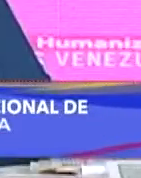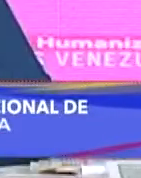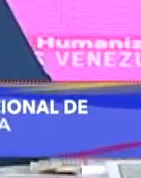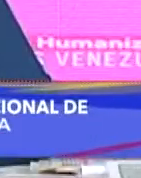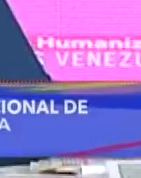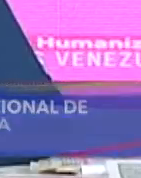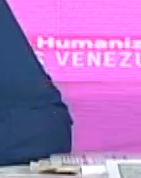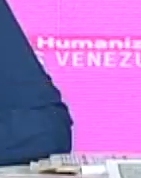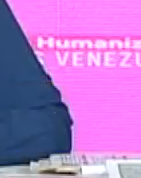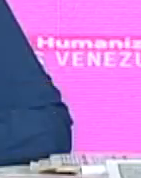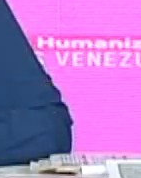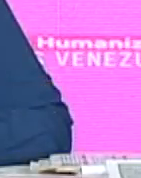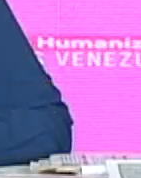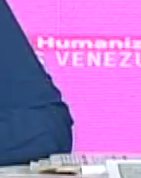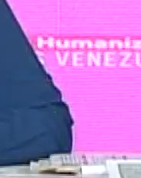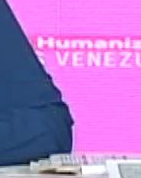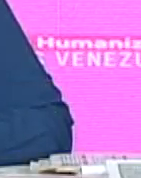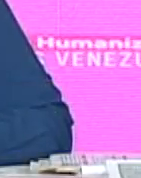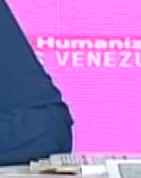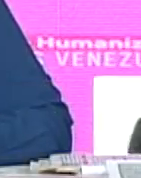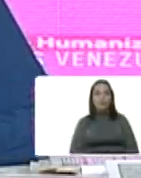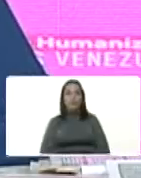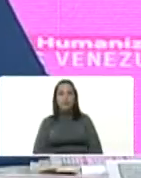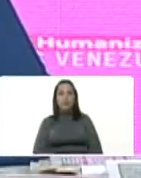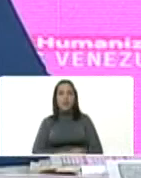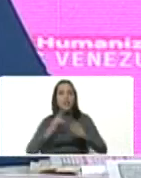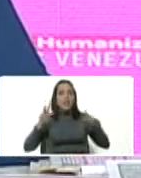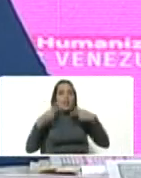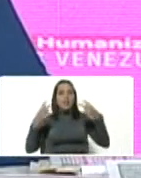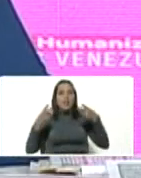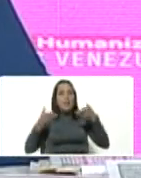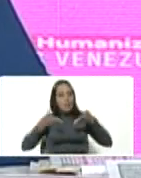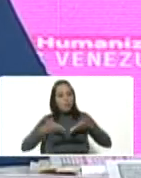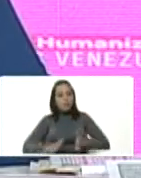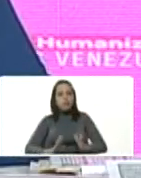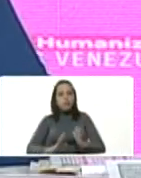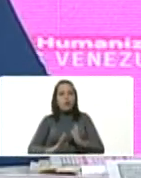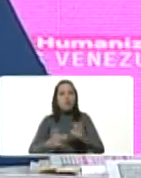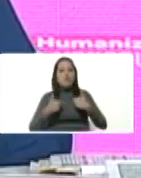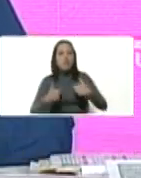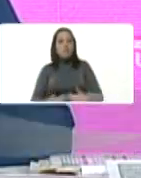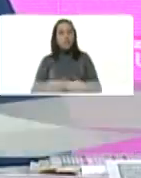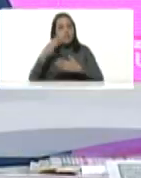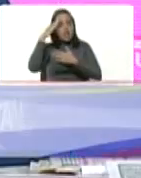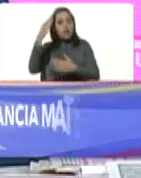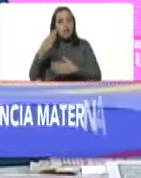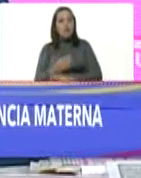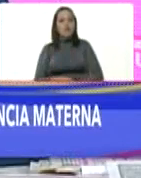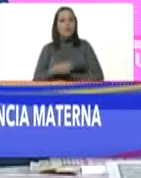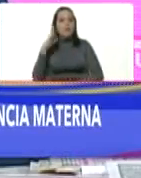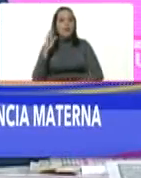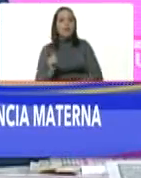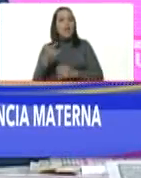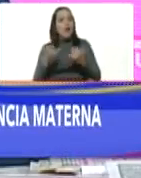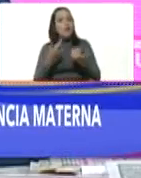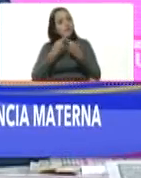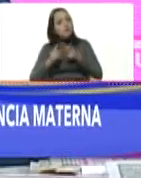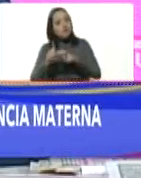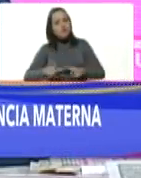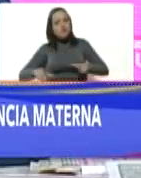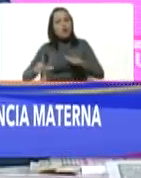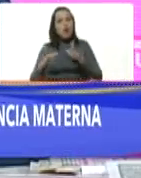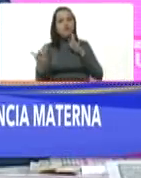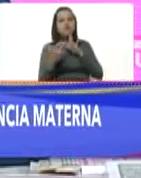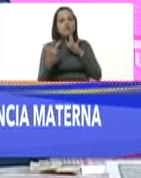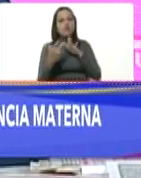Viva Parto Humanizado, saludo a las comunidades de Petare. Y de Petare vámonos a Quinta Crespo.